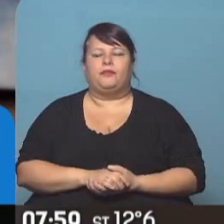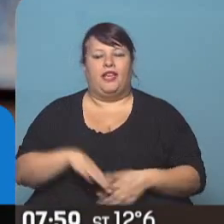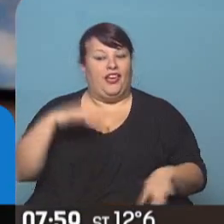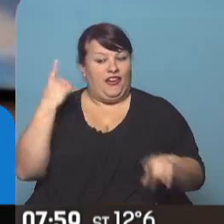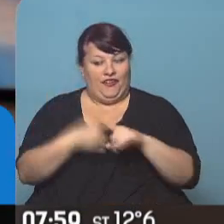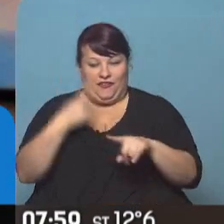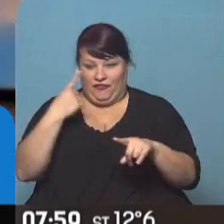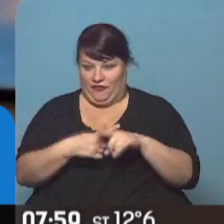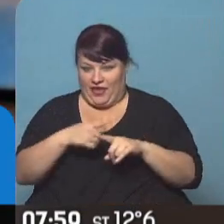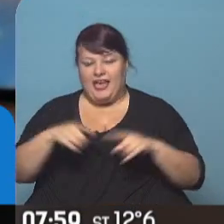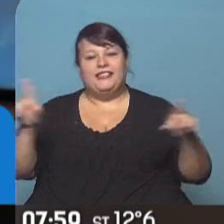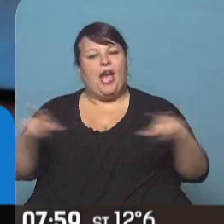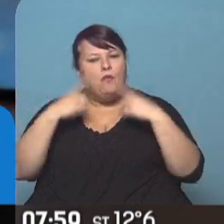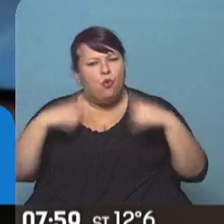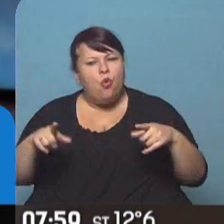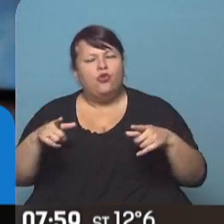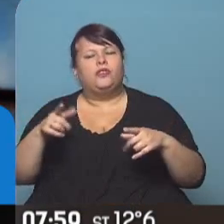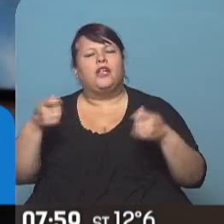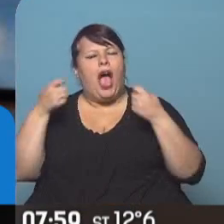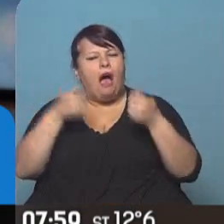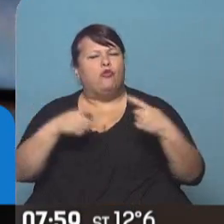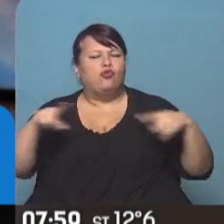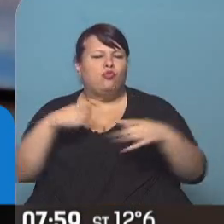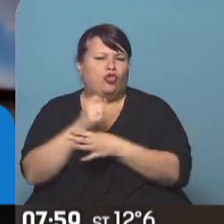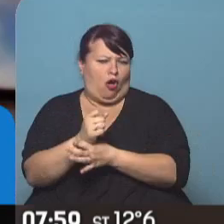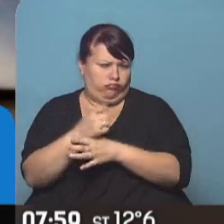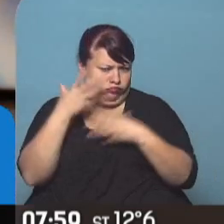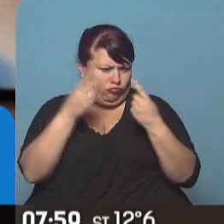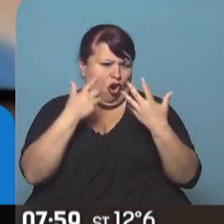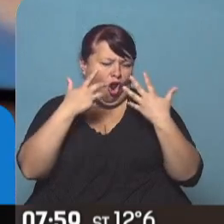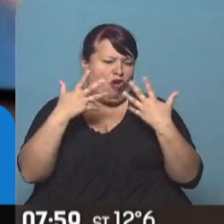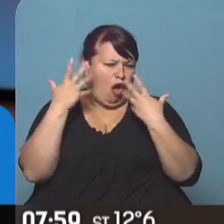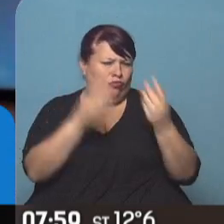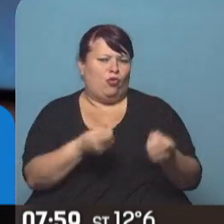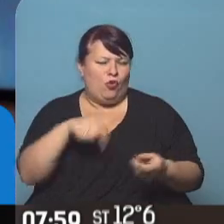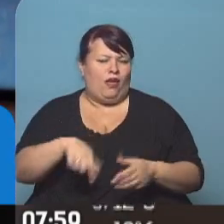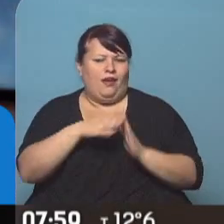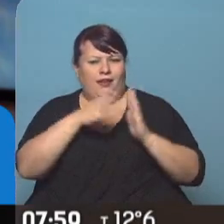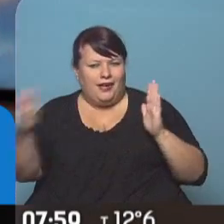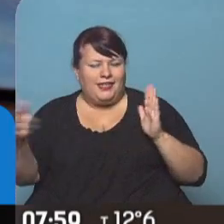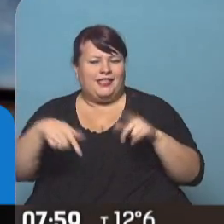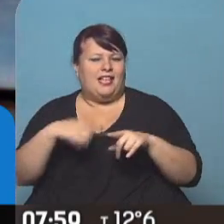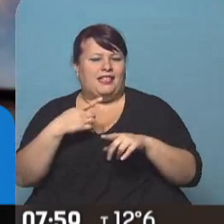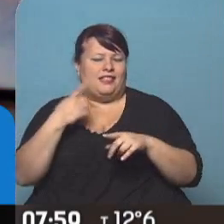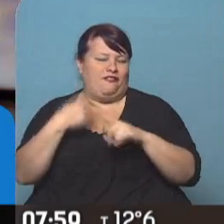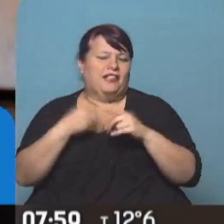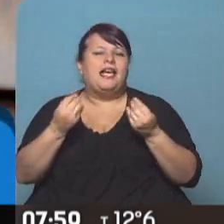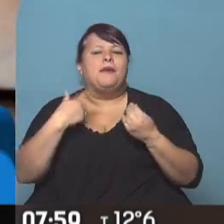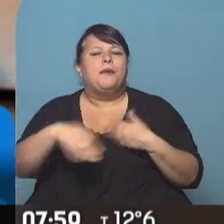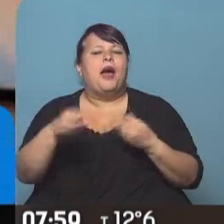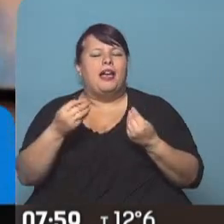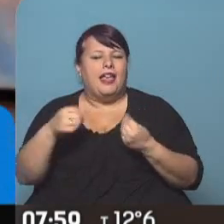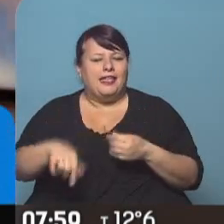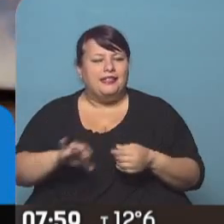fiesta música los han acompañado músicos tan grandes tan hermosos en esta cruzada que se espera